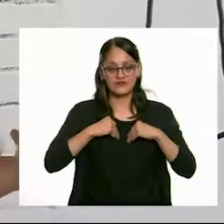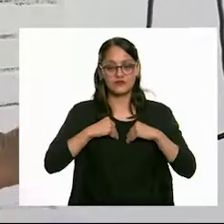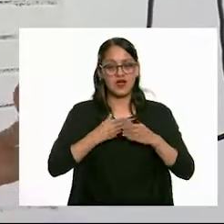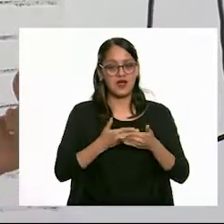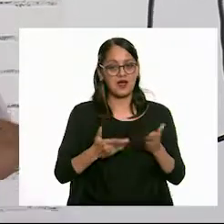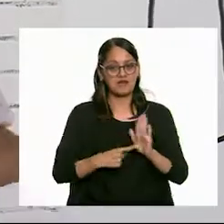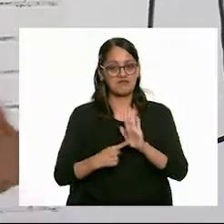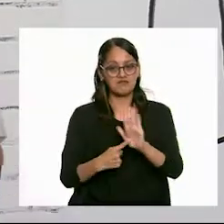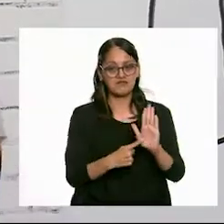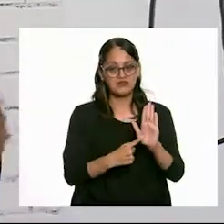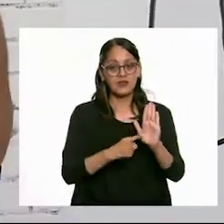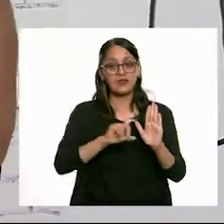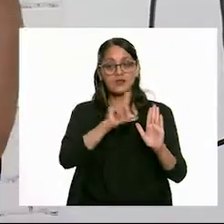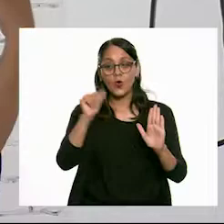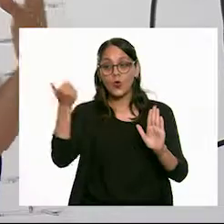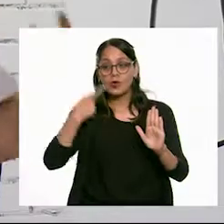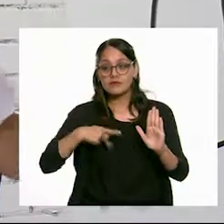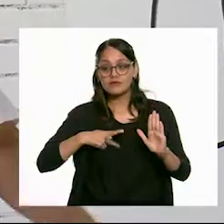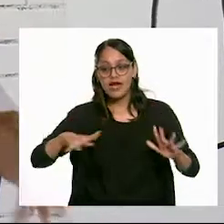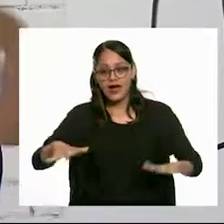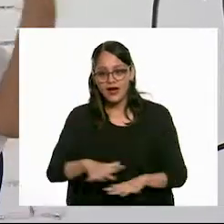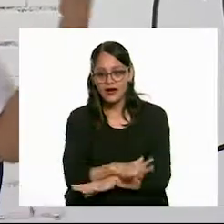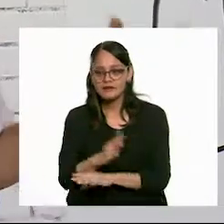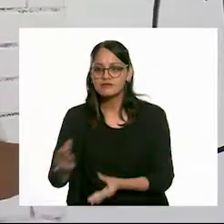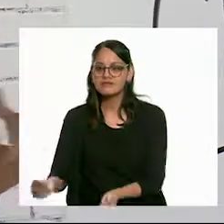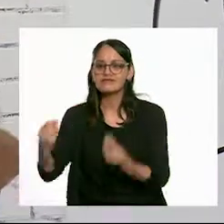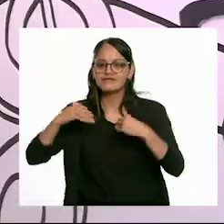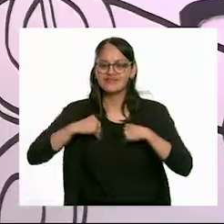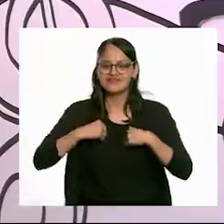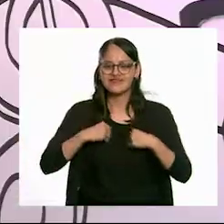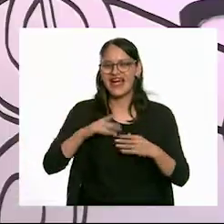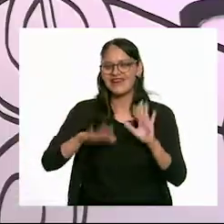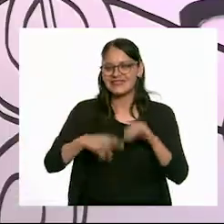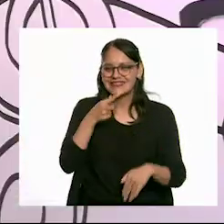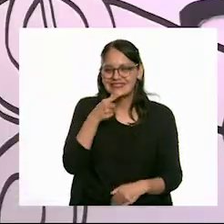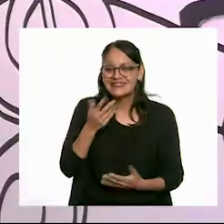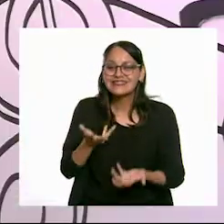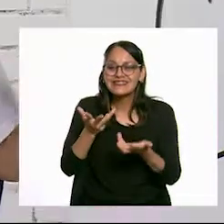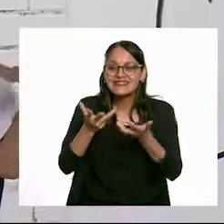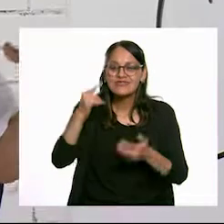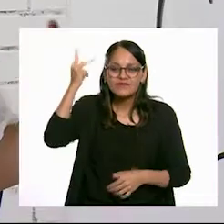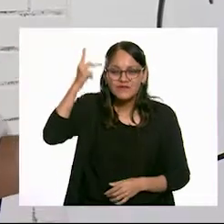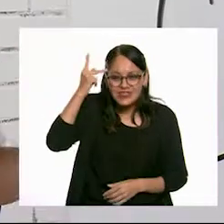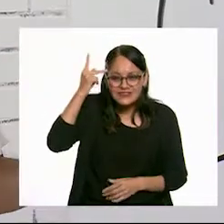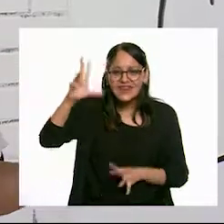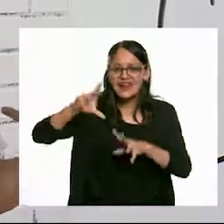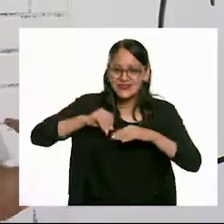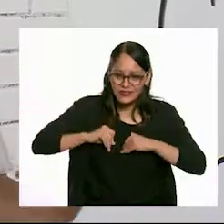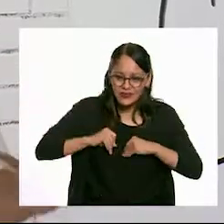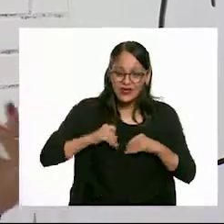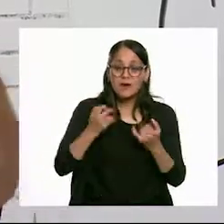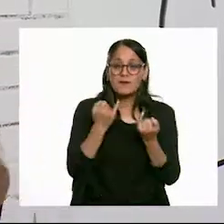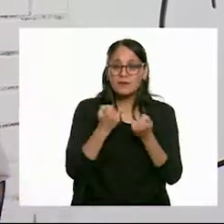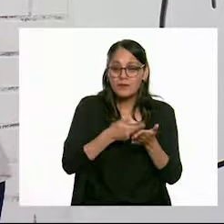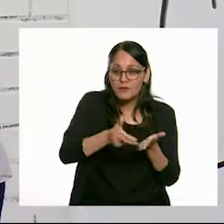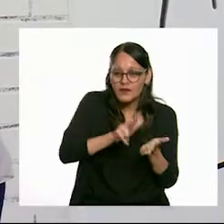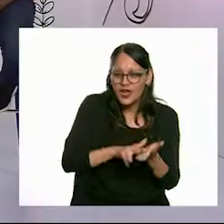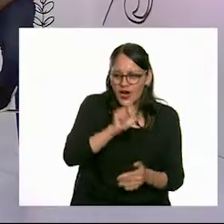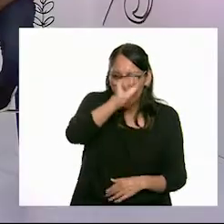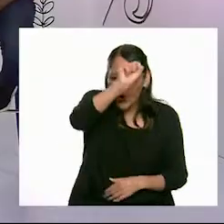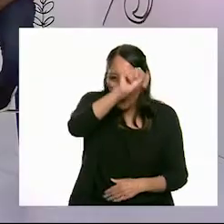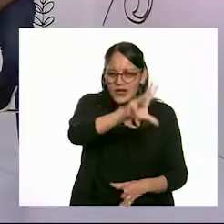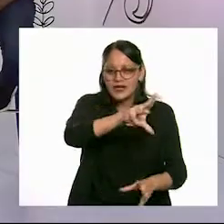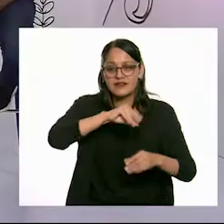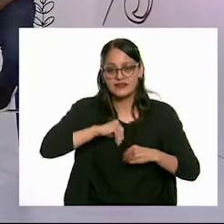deseamos cuando somos niños y queremos ser princesas, superhéroes, monstruos, villanos, la ópera te da esa posibilidad.